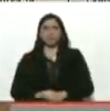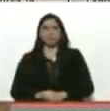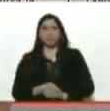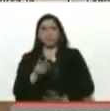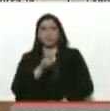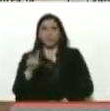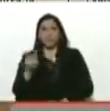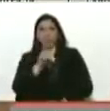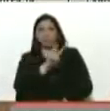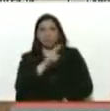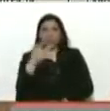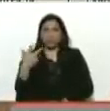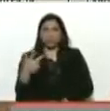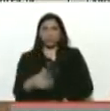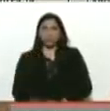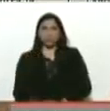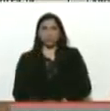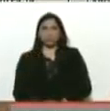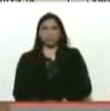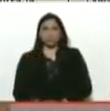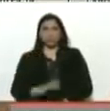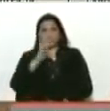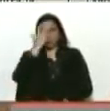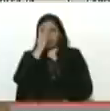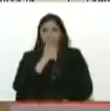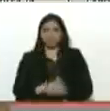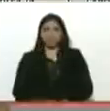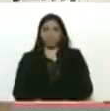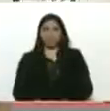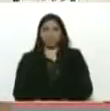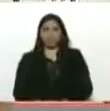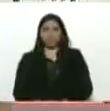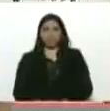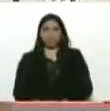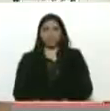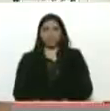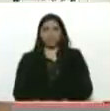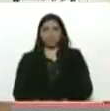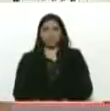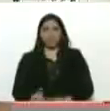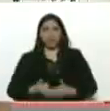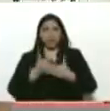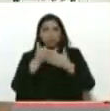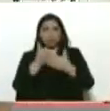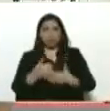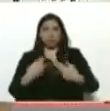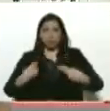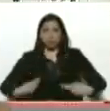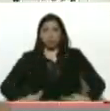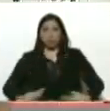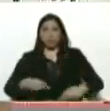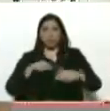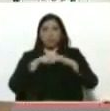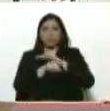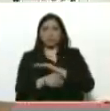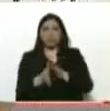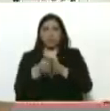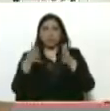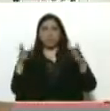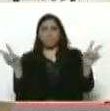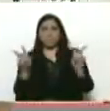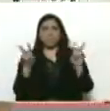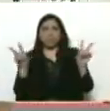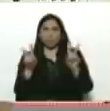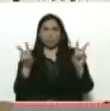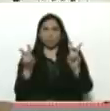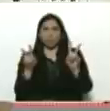22 y 23 de febrero, la ayuda humanitaria entra sí o sí a la gran victoria en la batalla de los puentes de